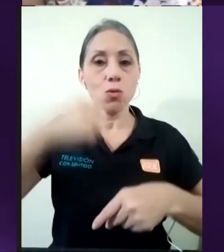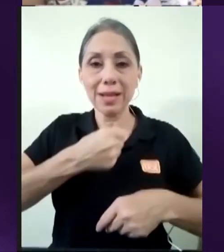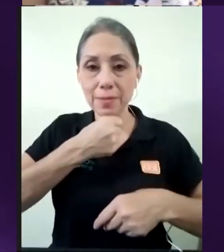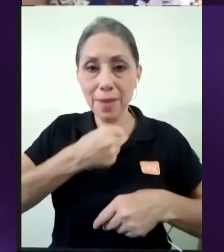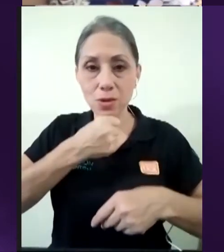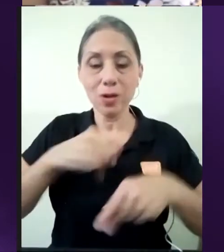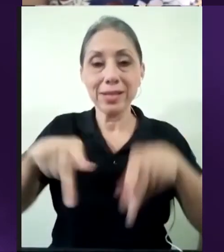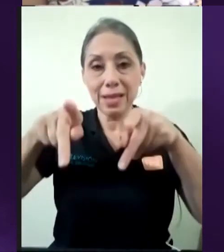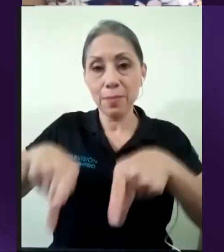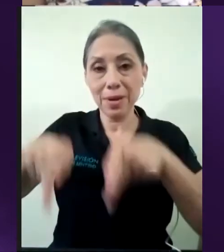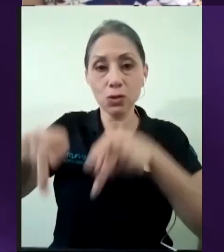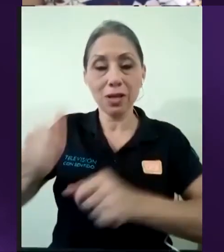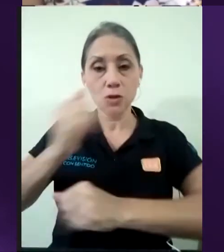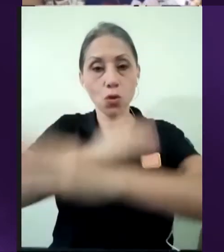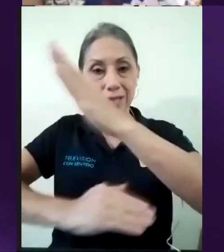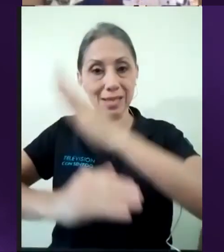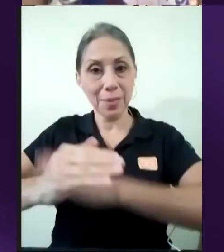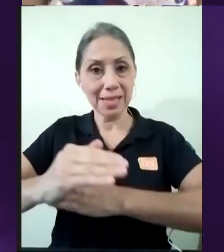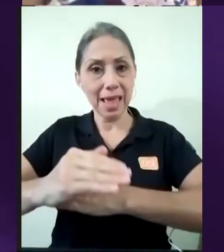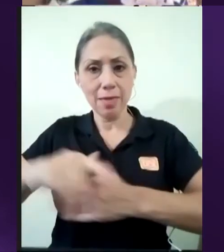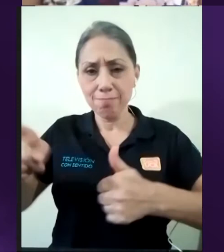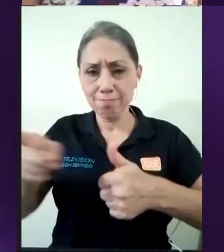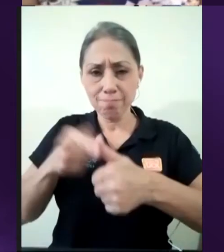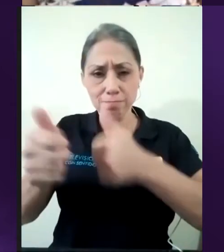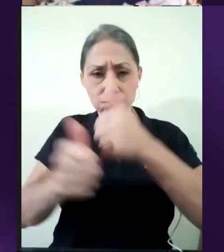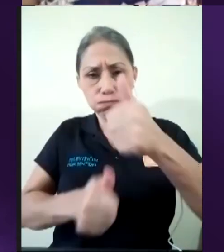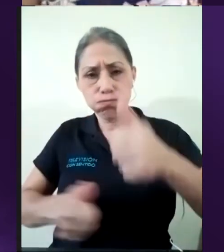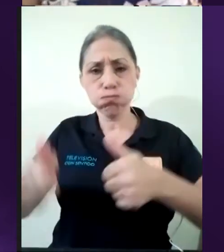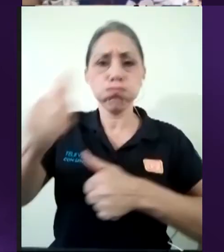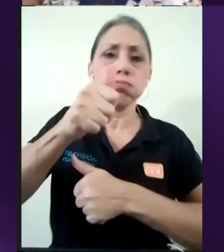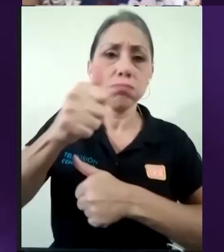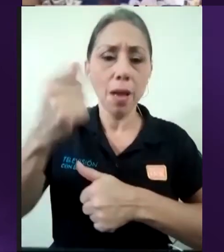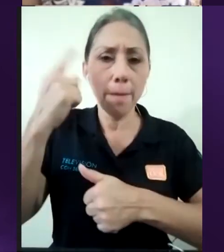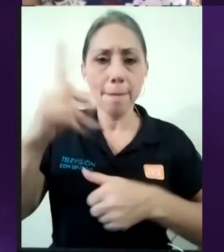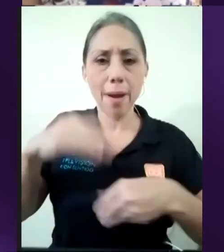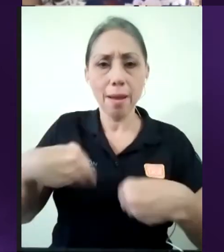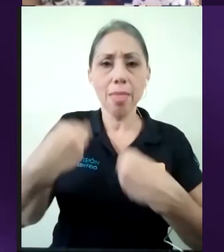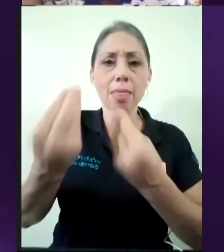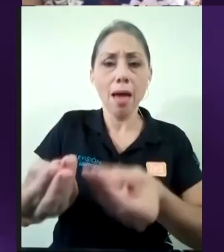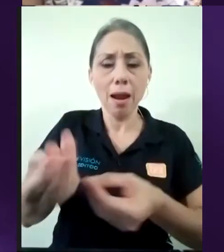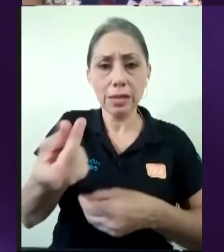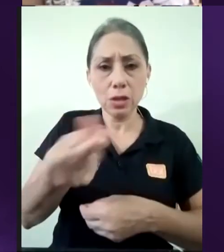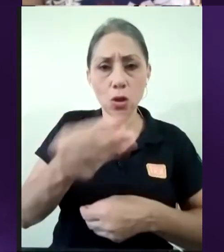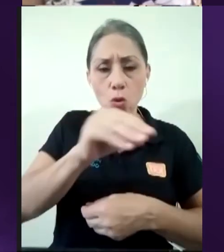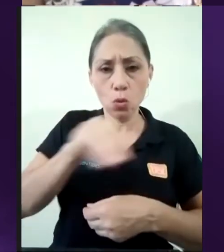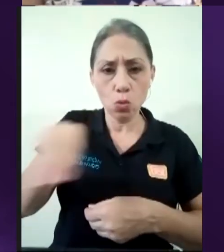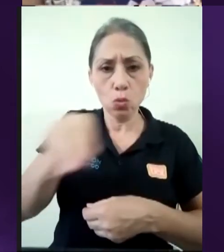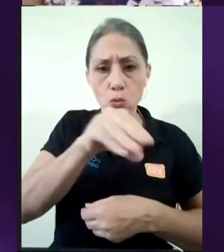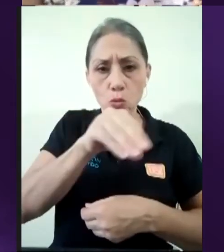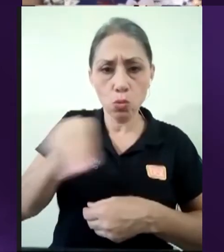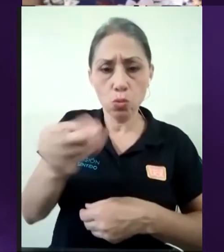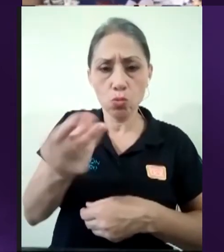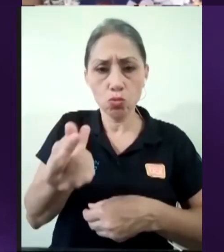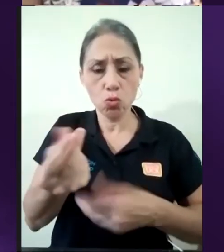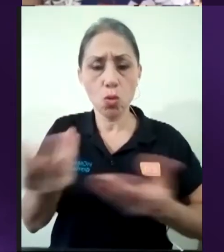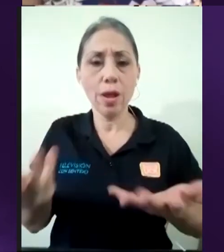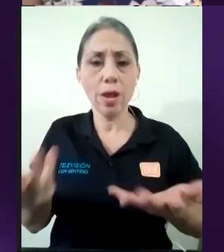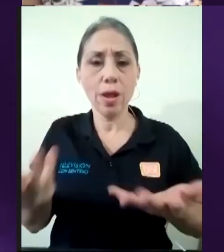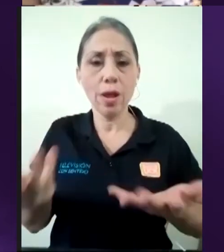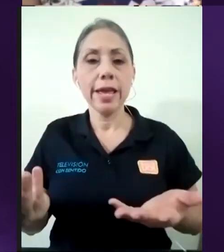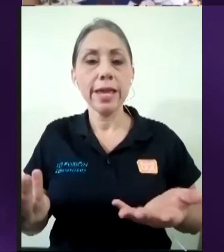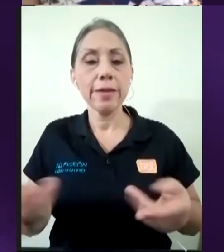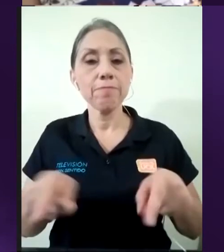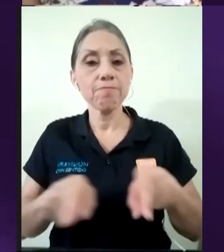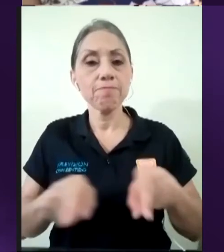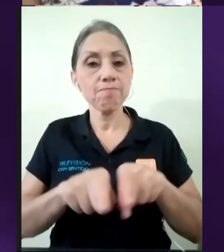discapacidad tendrán prioridad para la entrega de estas transferencias monetarias, y